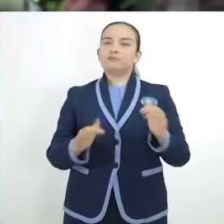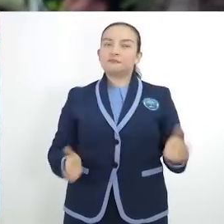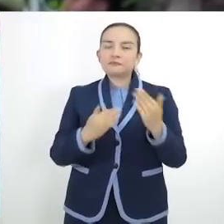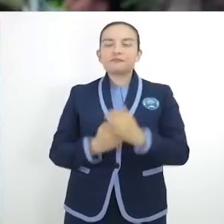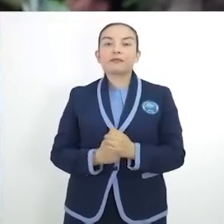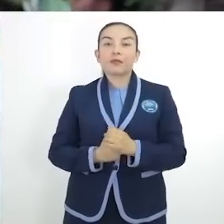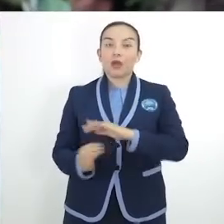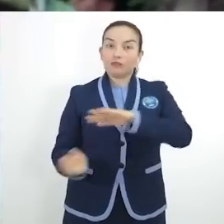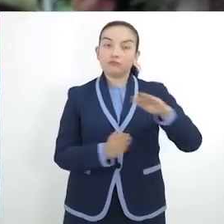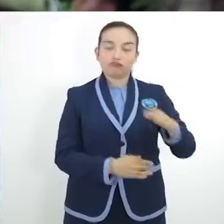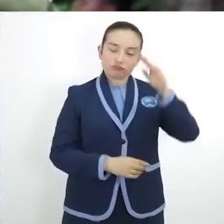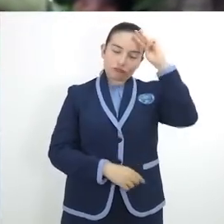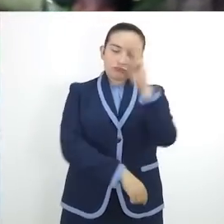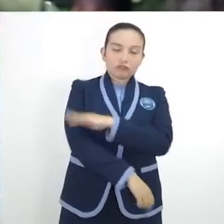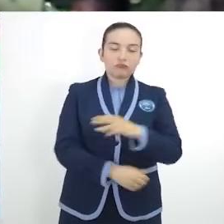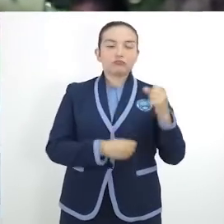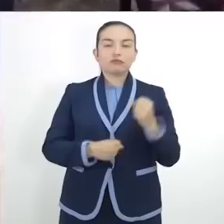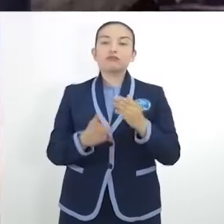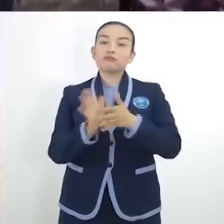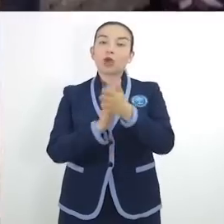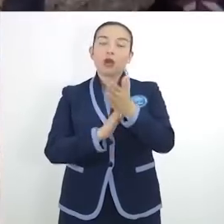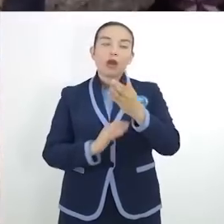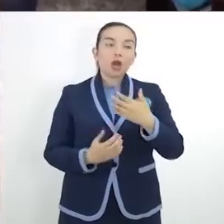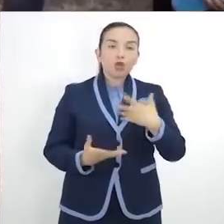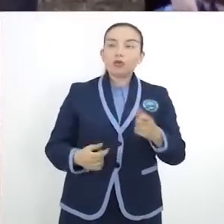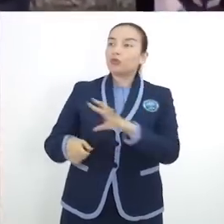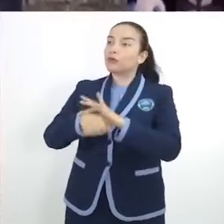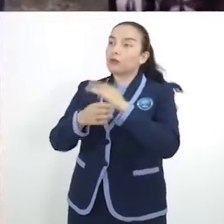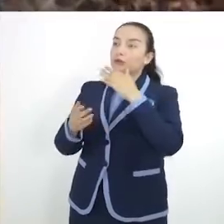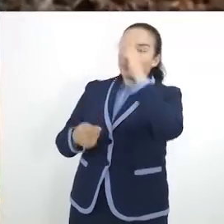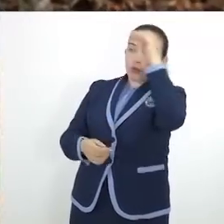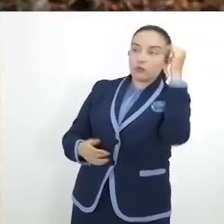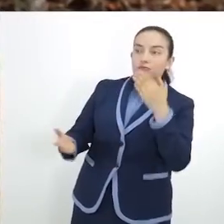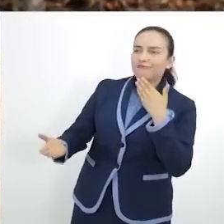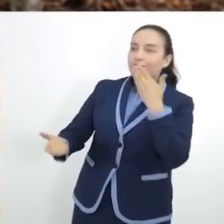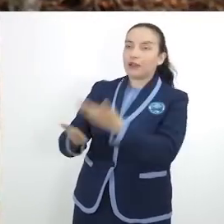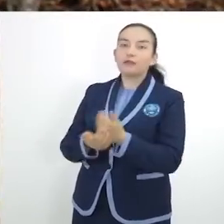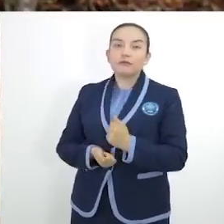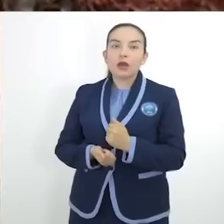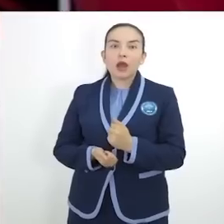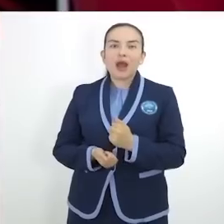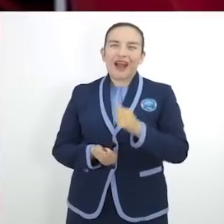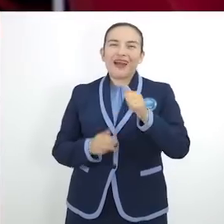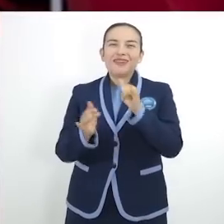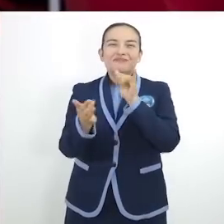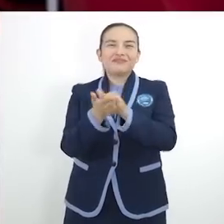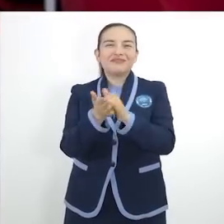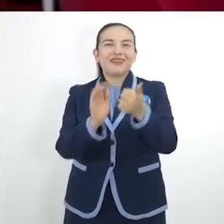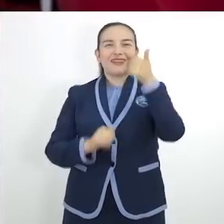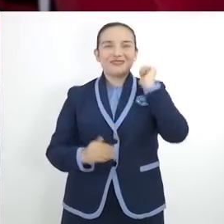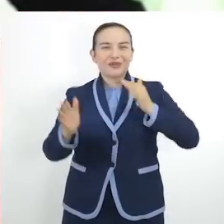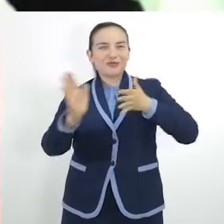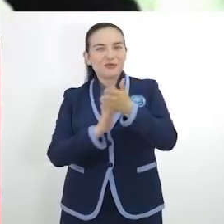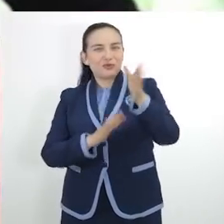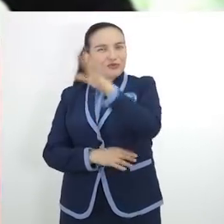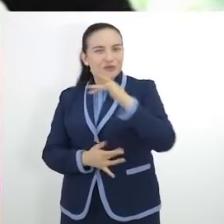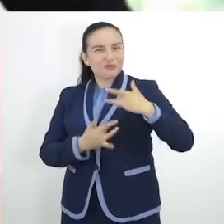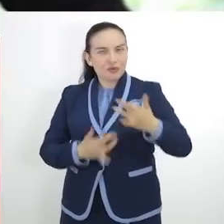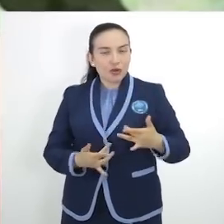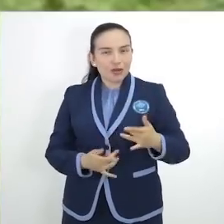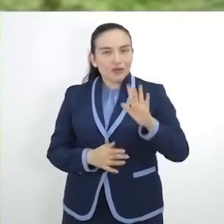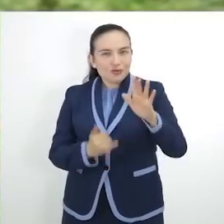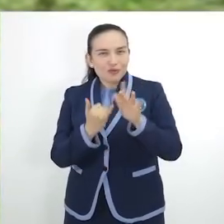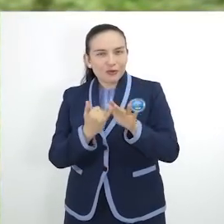Luisa le quiero agradecer, como le decía ayer, a todos los voluntarios. Gracias por su tiempo, gracias por su